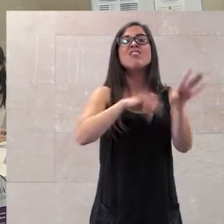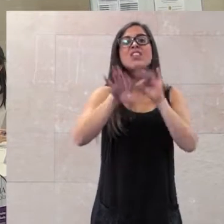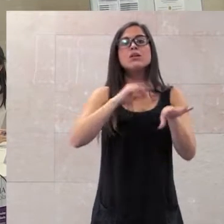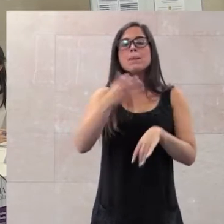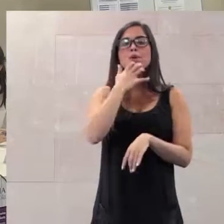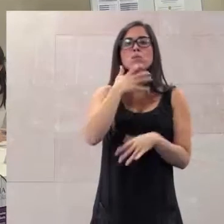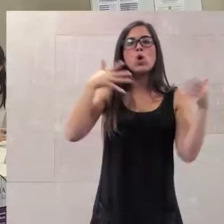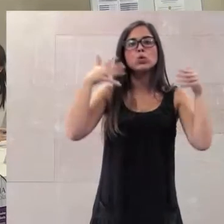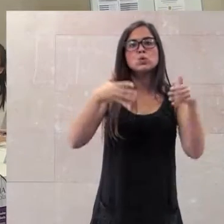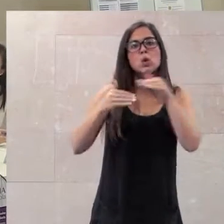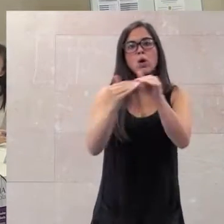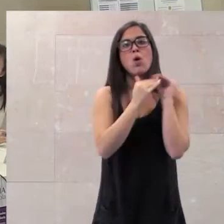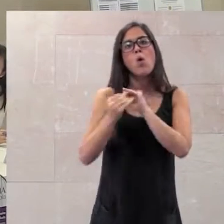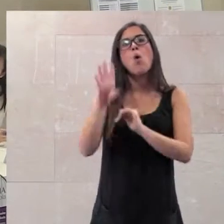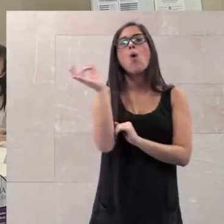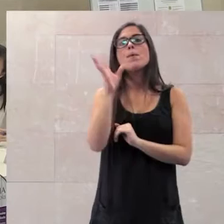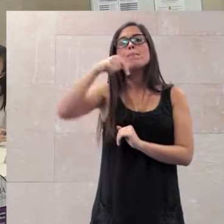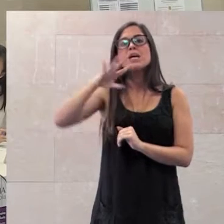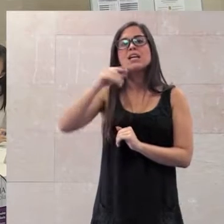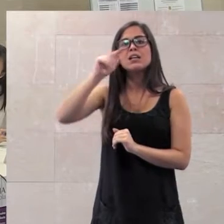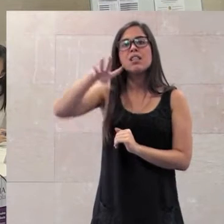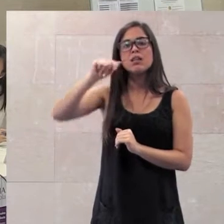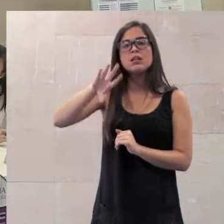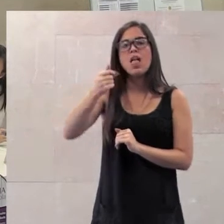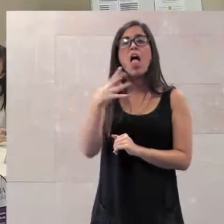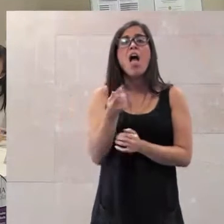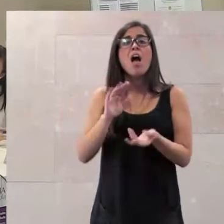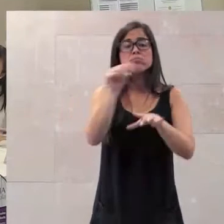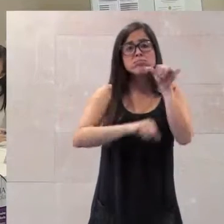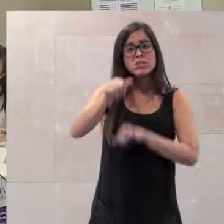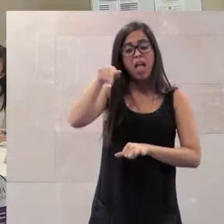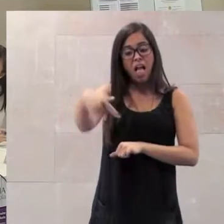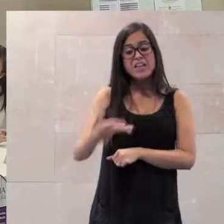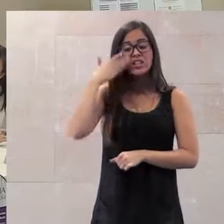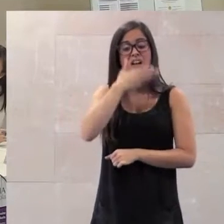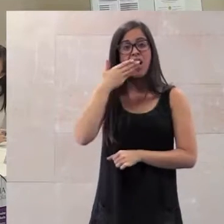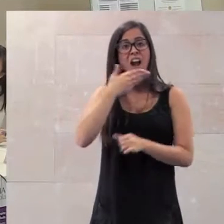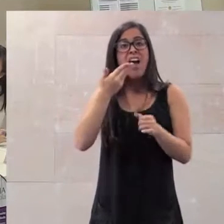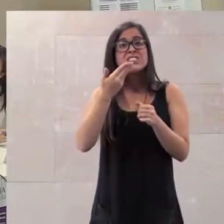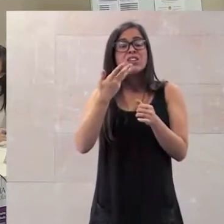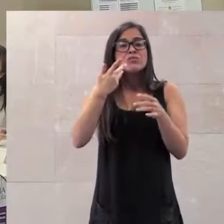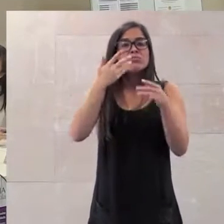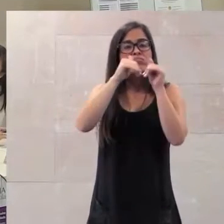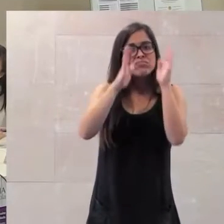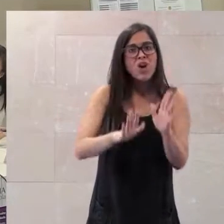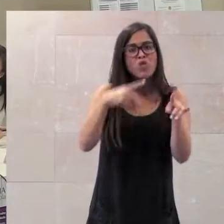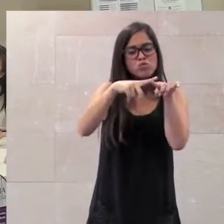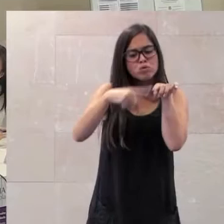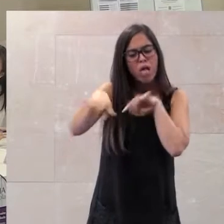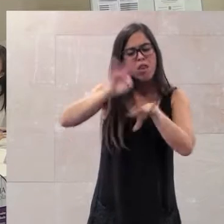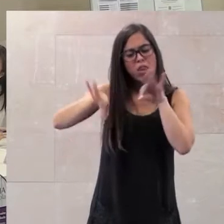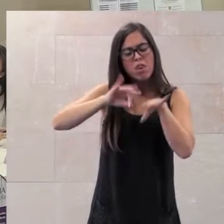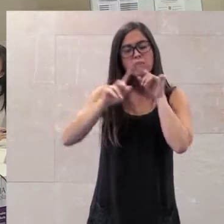un Consejo de Igualdad o Marianea Alcártea, que es una asociación también donde se deciden las cosas de la casa. Y ha supuesto avanzar